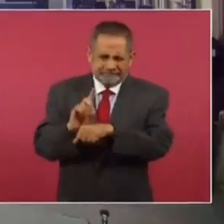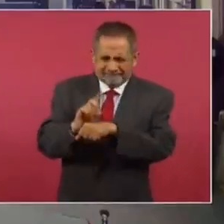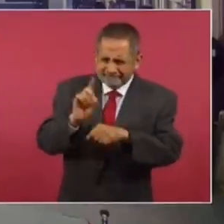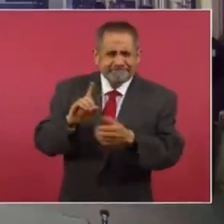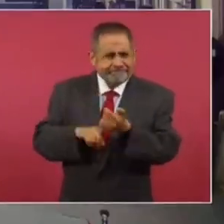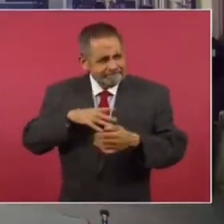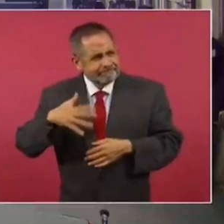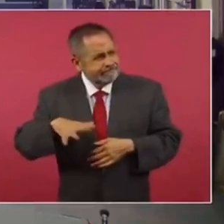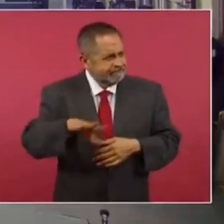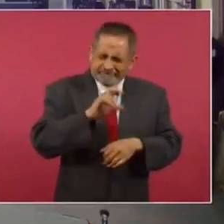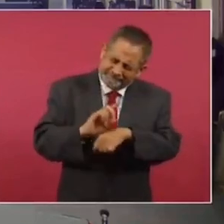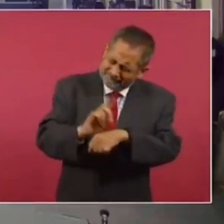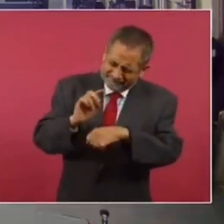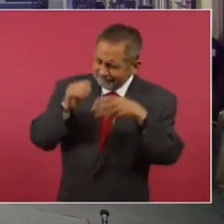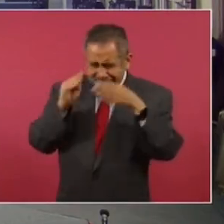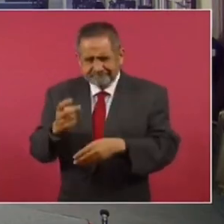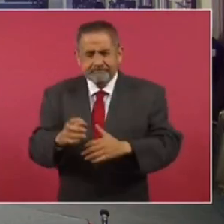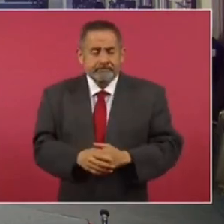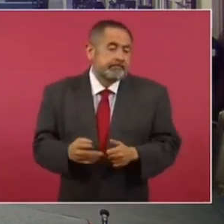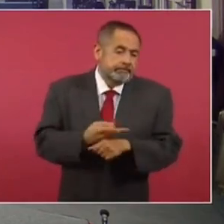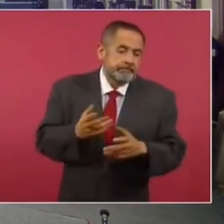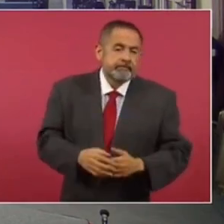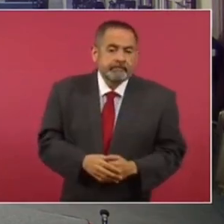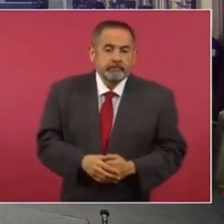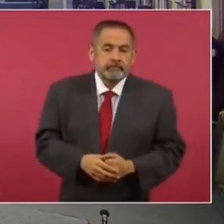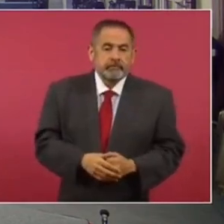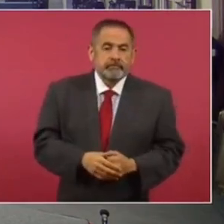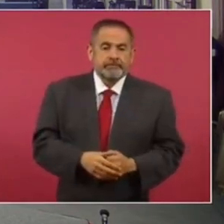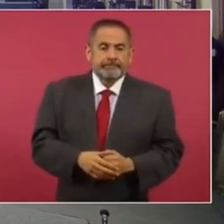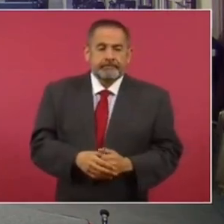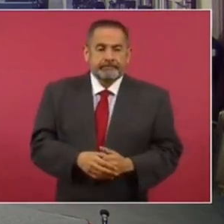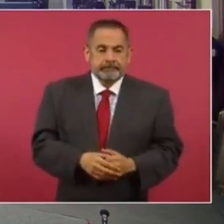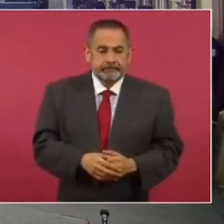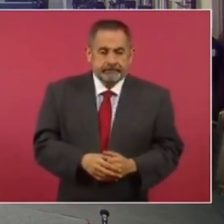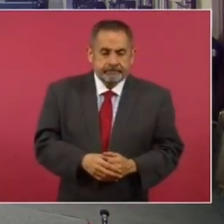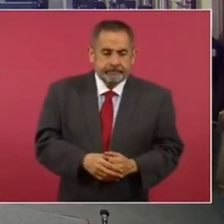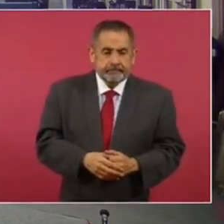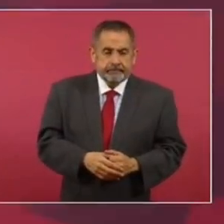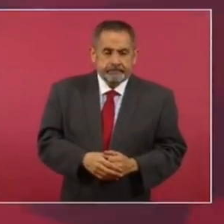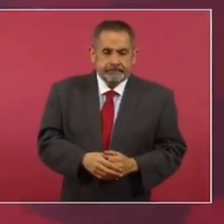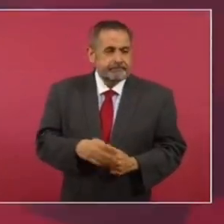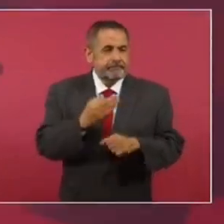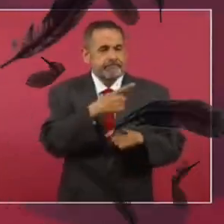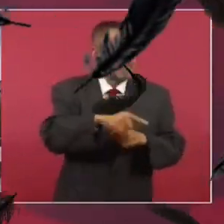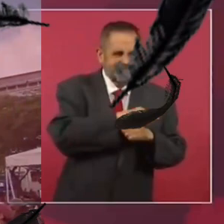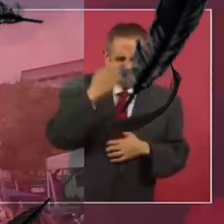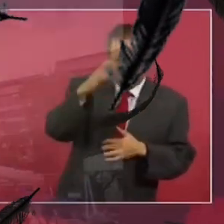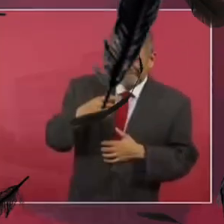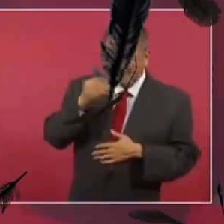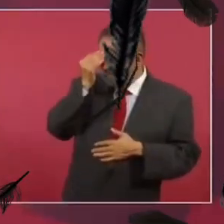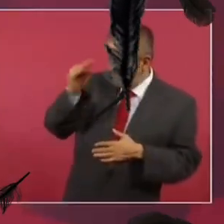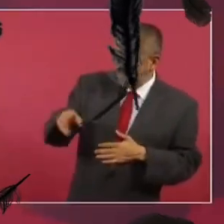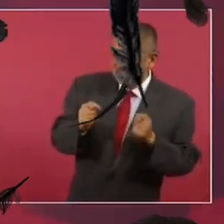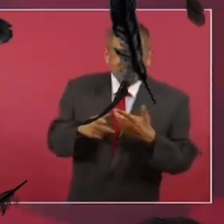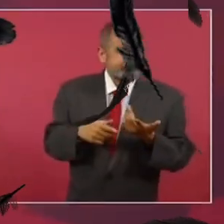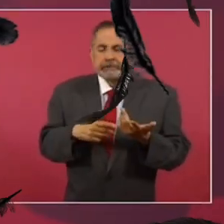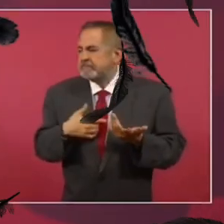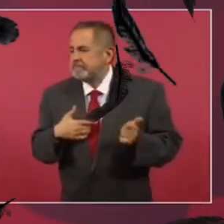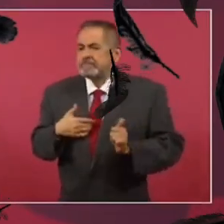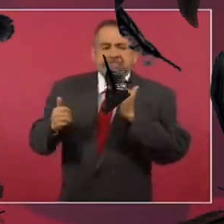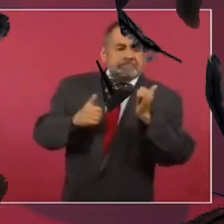días estamos en eso. Lo que pasa que son tiempos de canallas y de